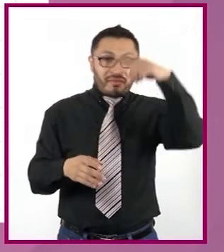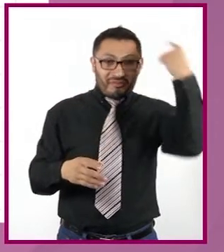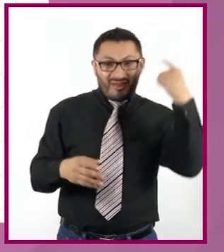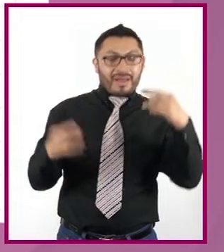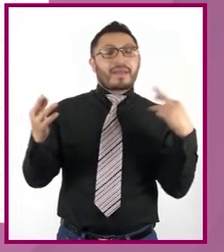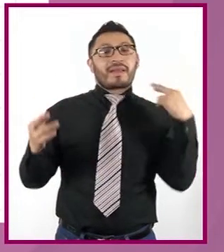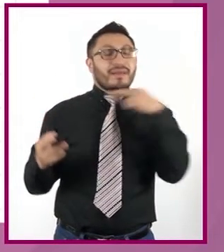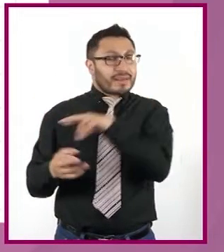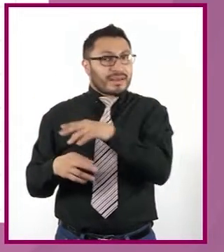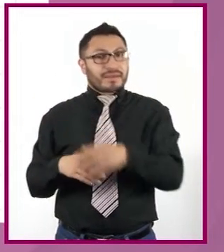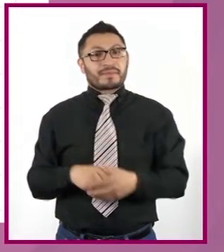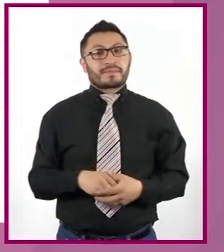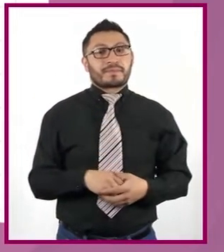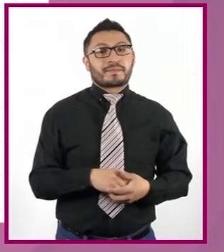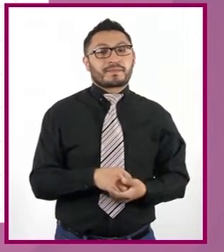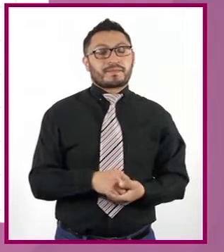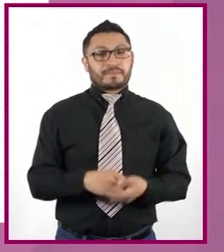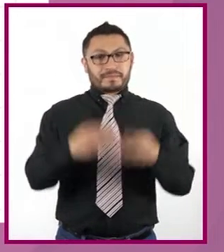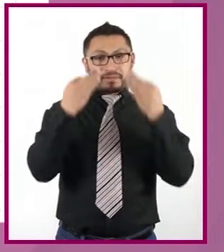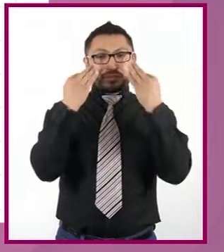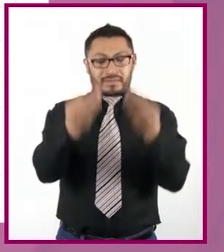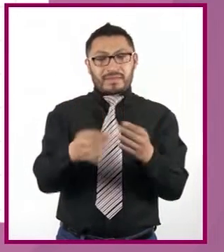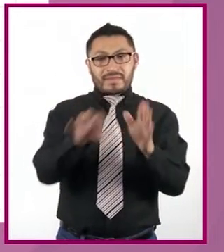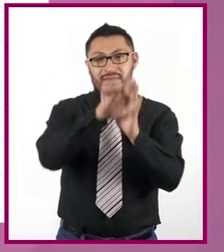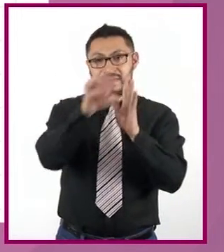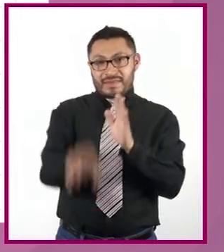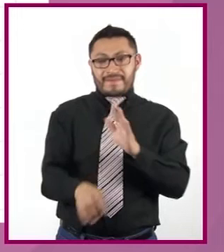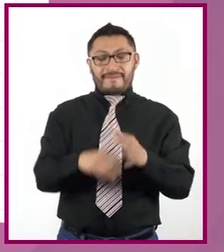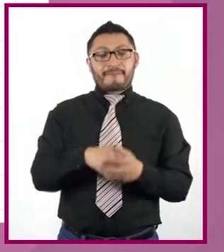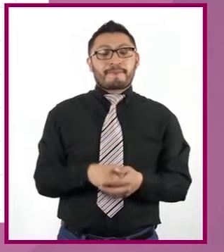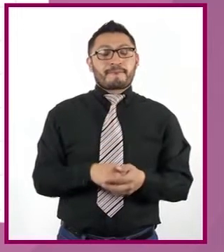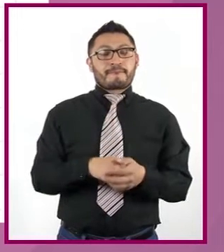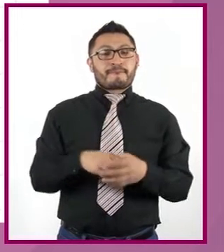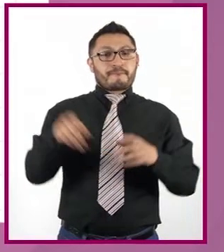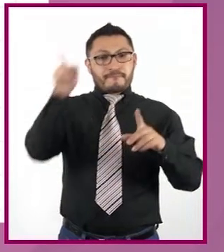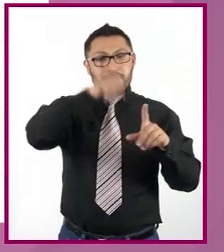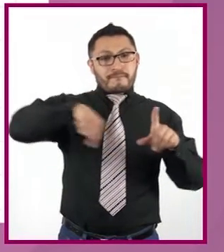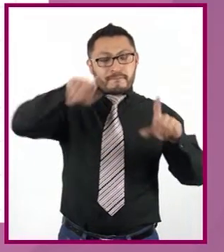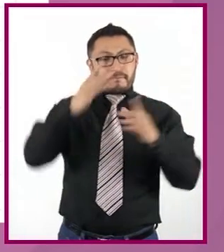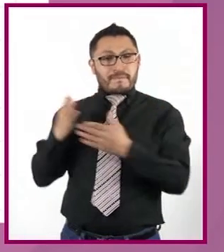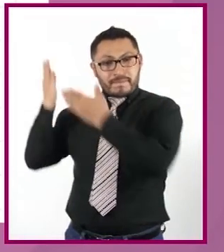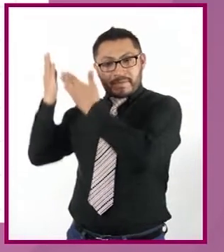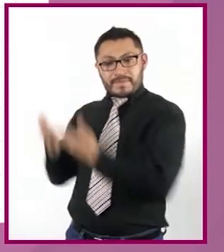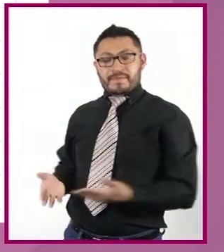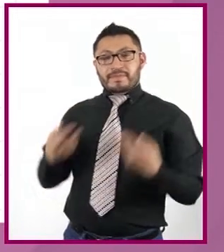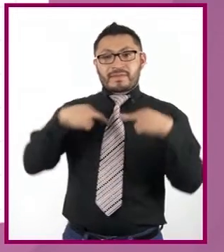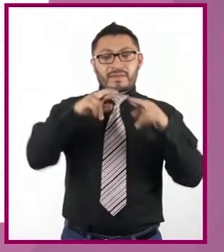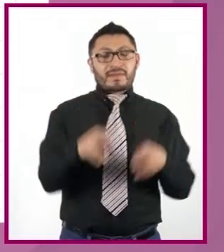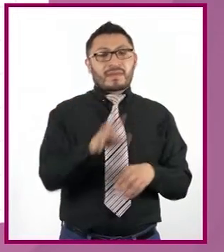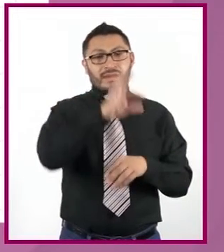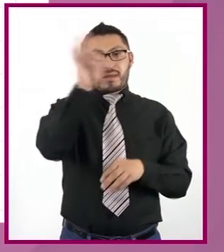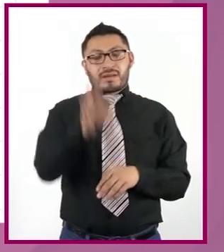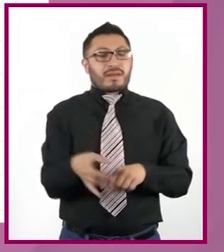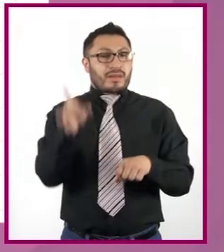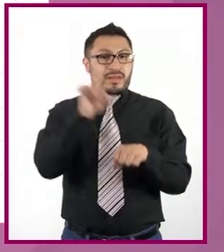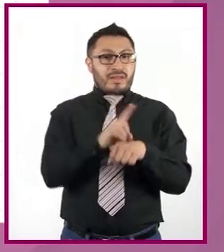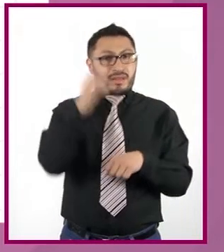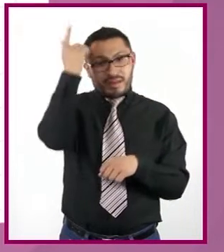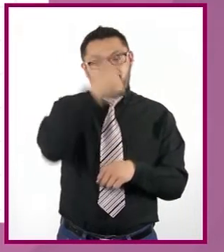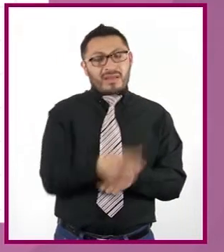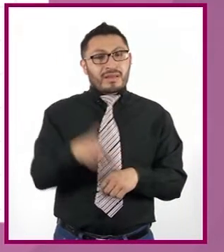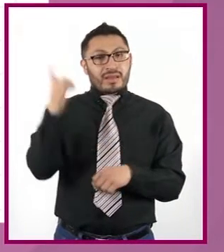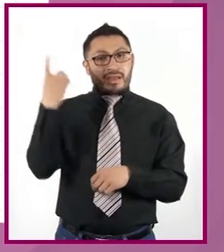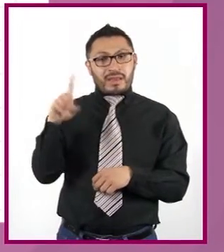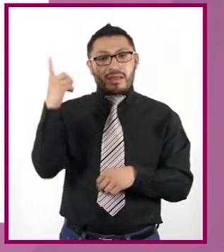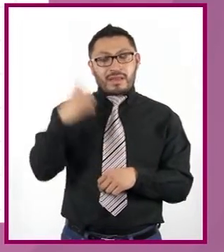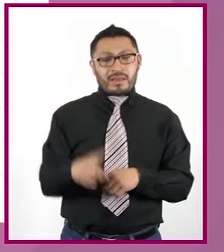y rápida. Veamos un ejemplo en esta gráfica que representa el porcentaje de día y de noche durante